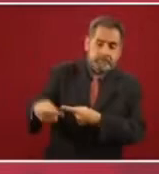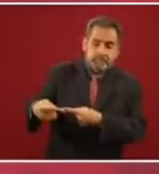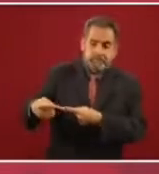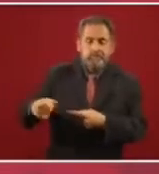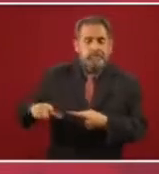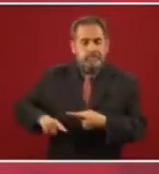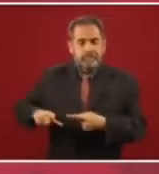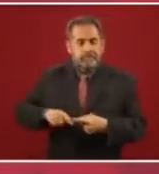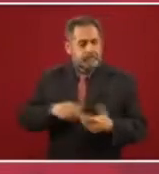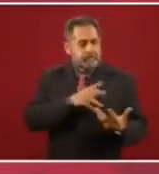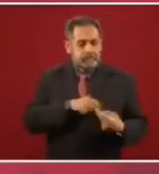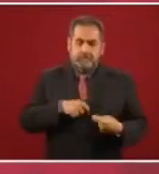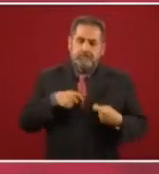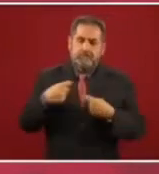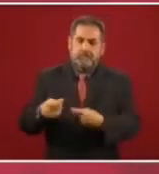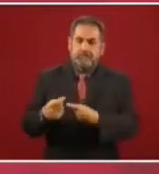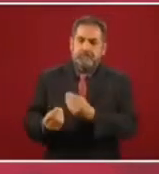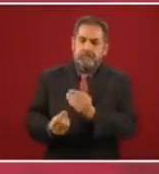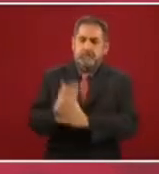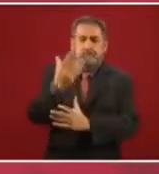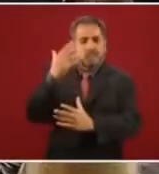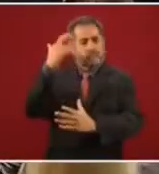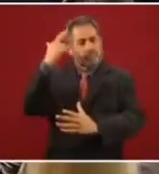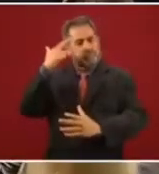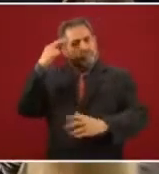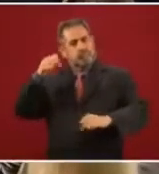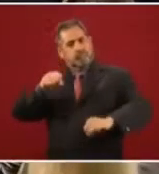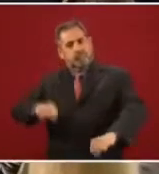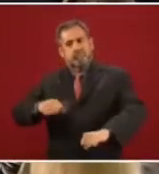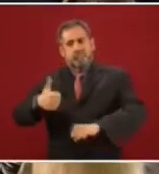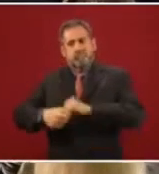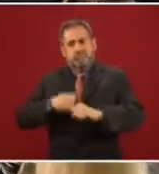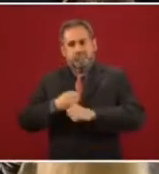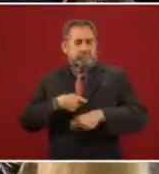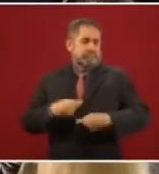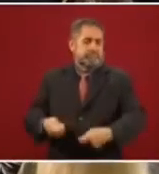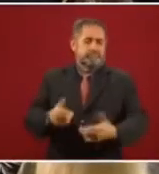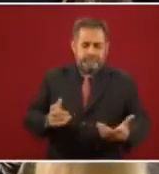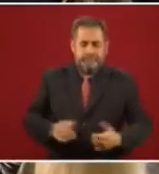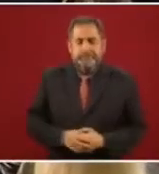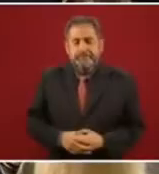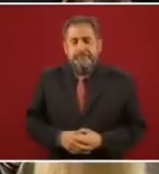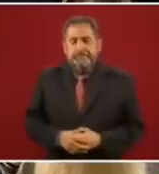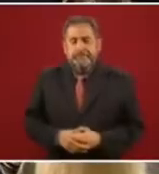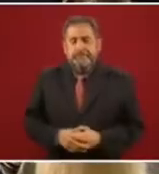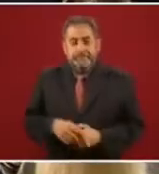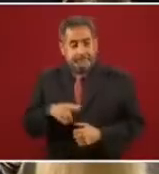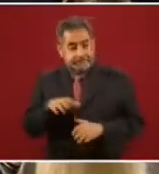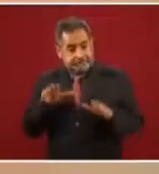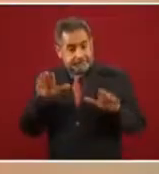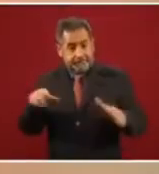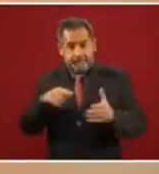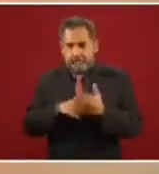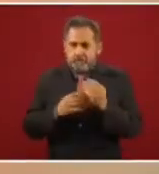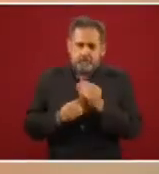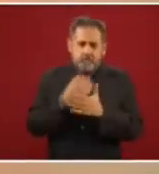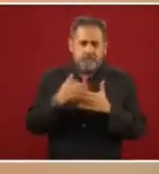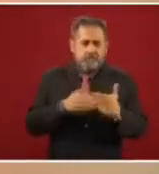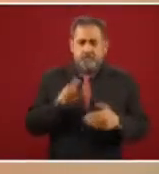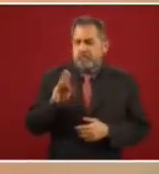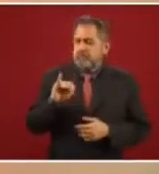Se le entrega al nuevo monarca sexenal. El aparato previsto es un nuevo modelo de